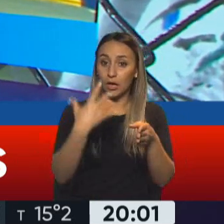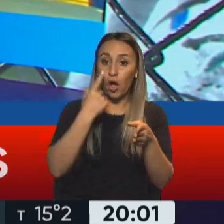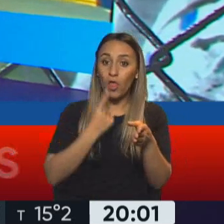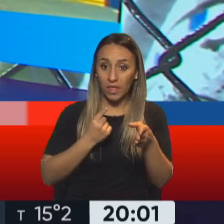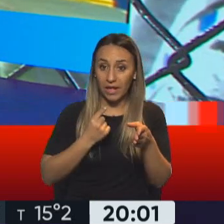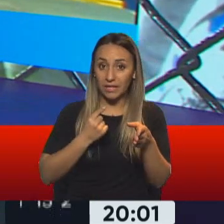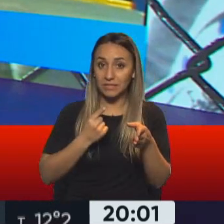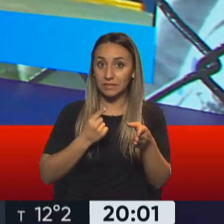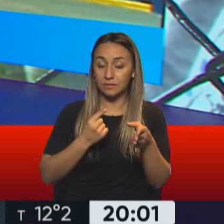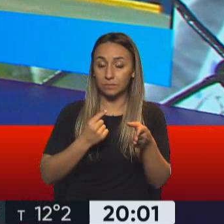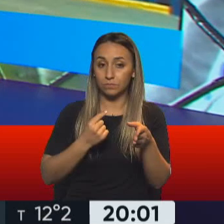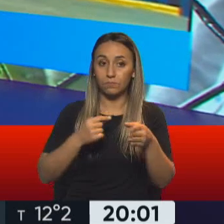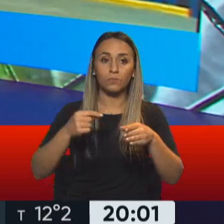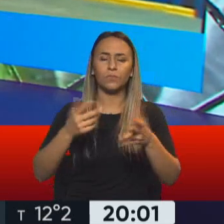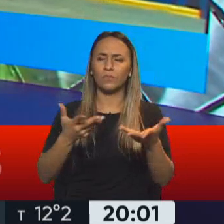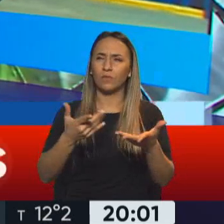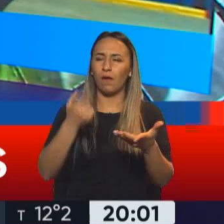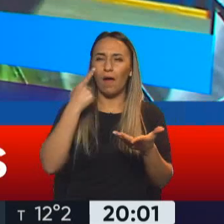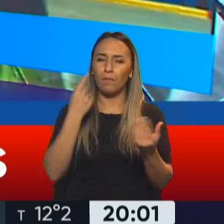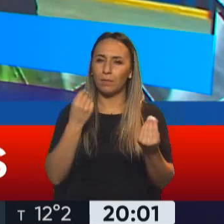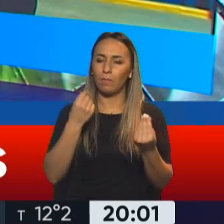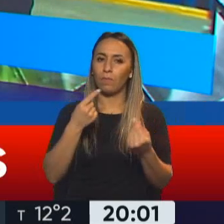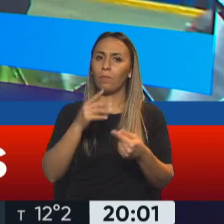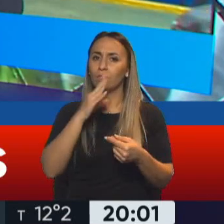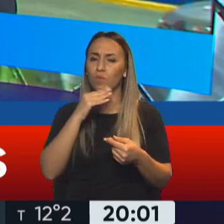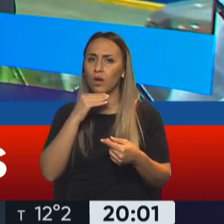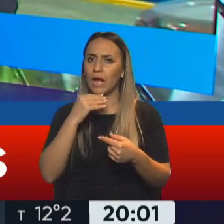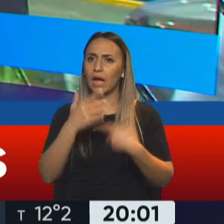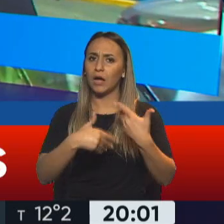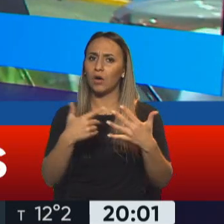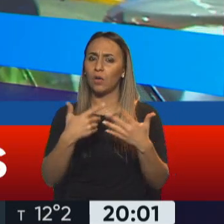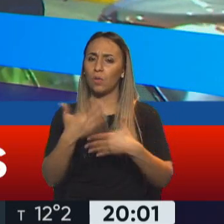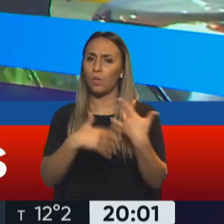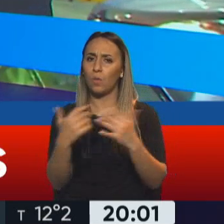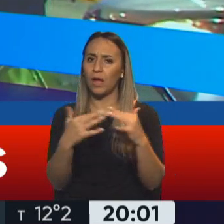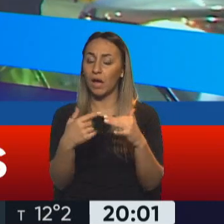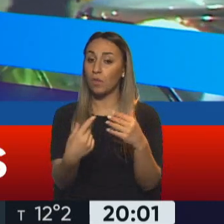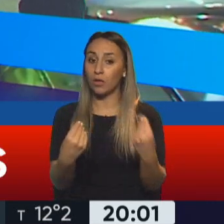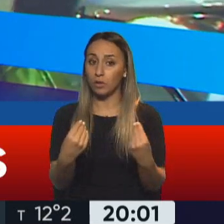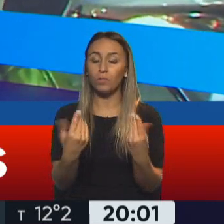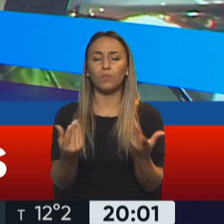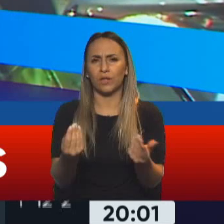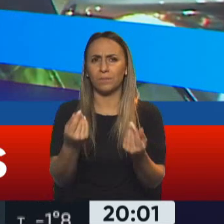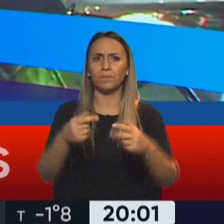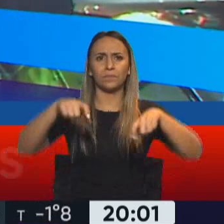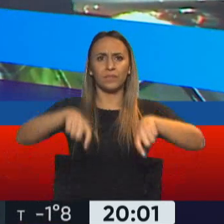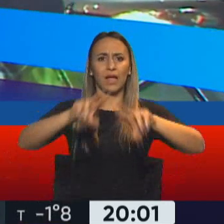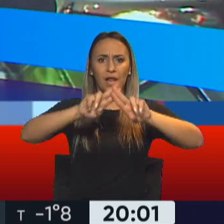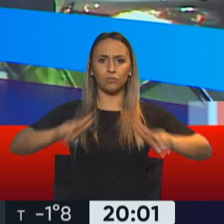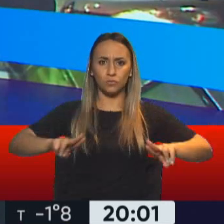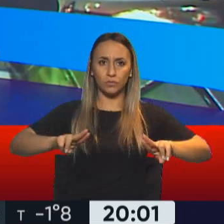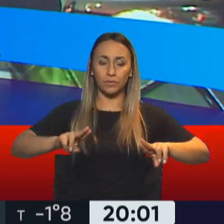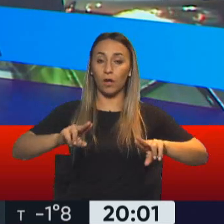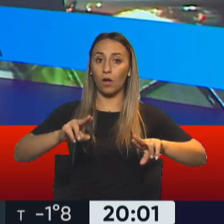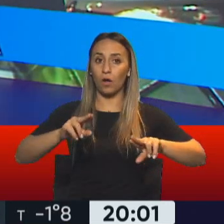evitarían... Boca juega el fin de semana de visitante, pero esta clausura por 5 días hay que ver si no se extiende, porque ya